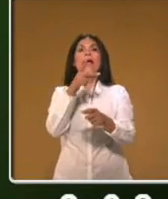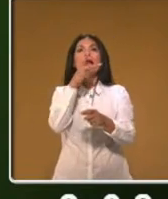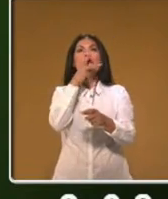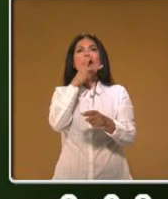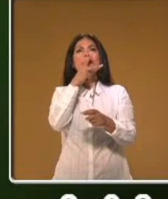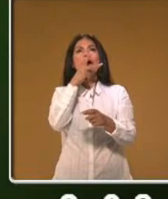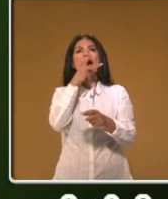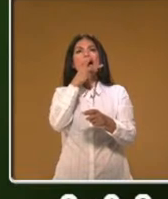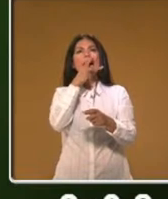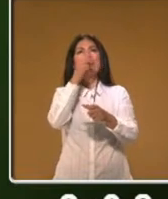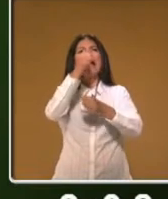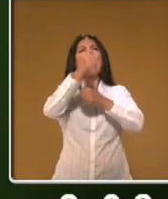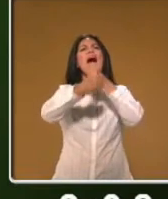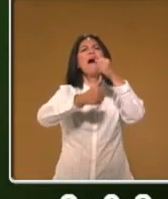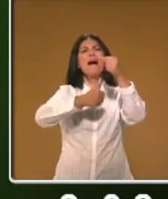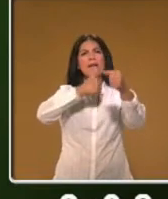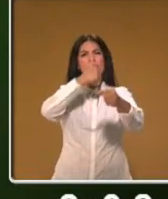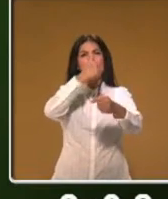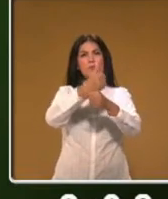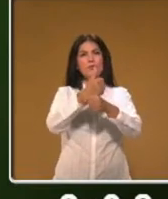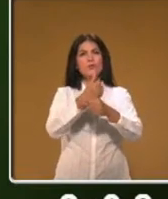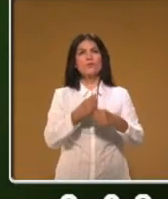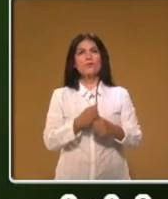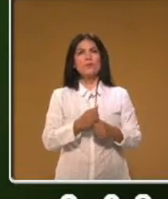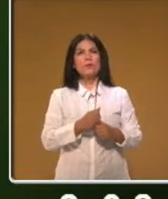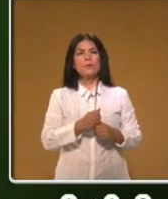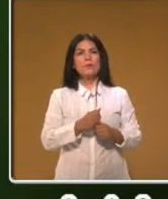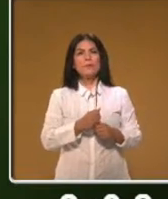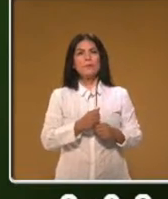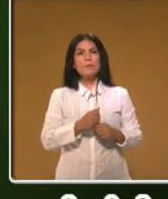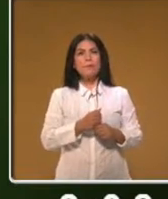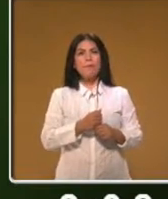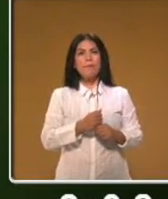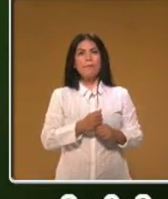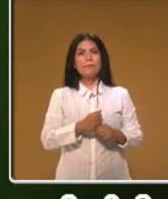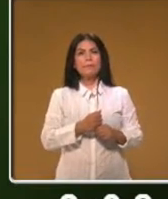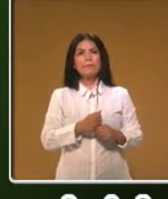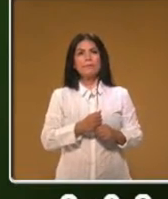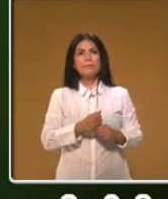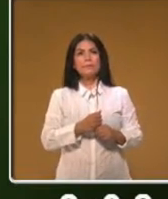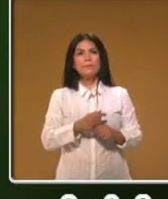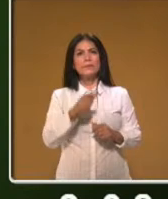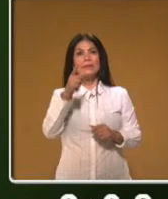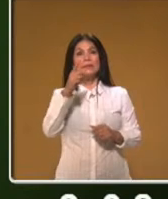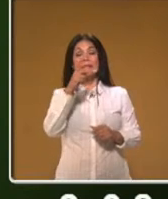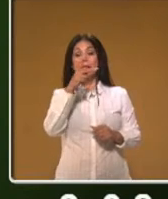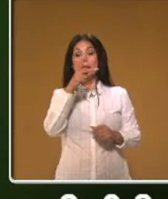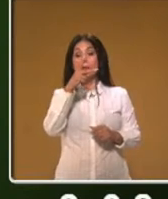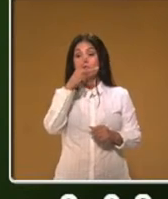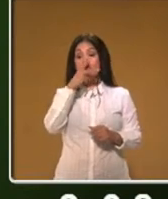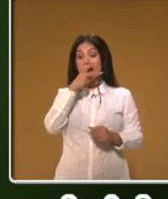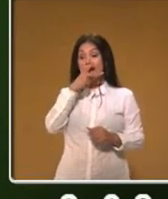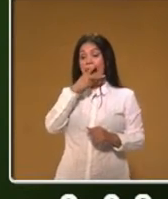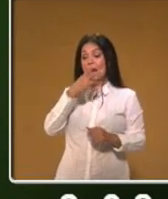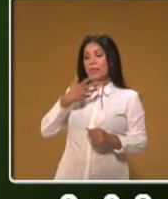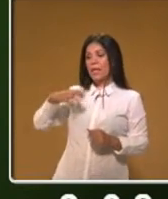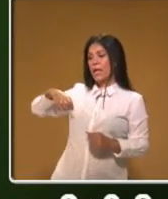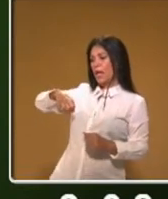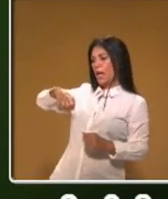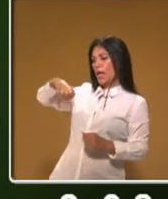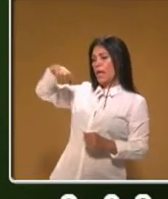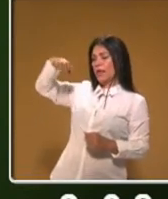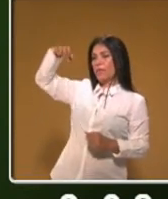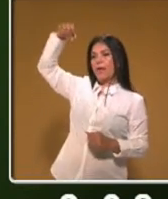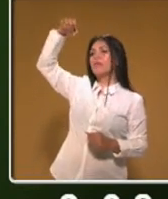60. Y en la segunda parte del problema razonado me dice, si el padre le gana a su hija por 34 años, ¿qué edad